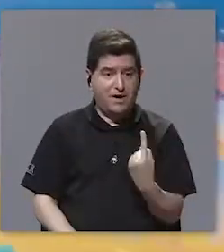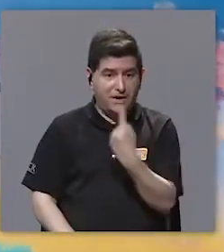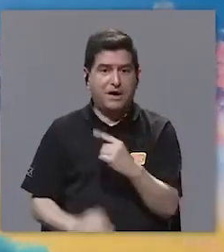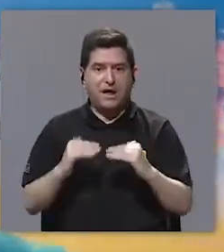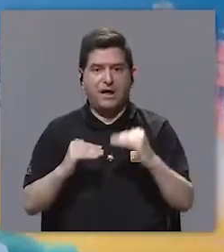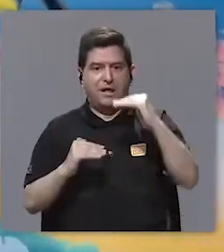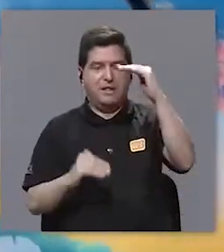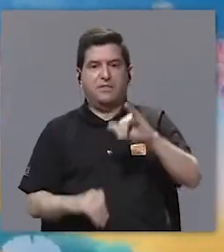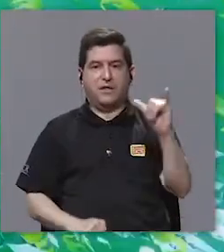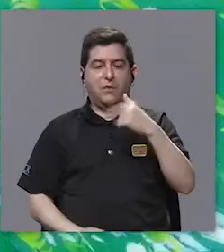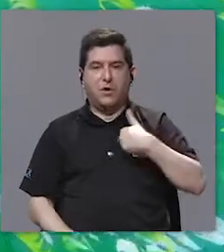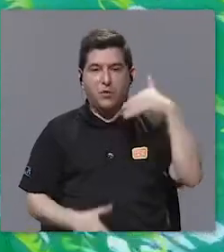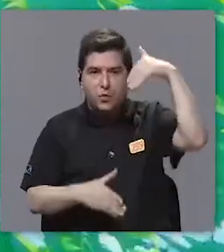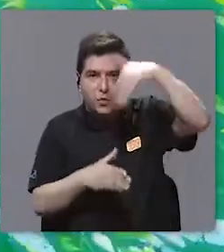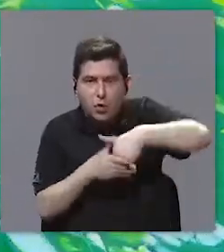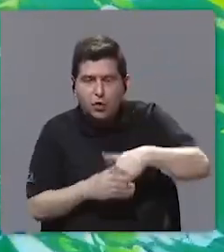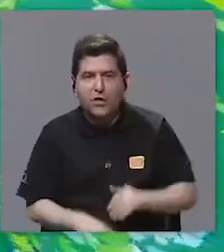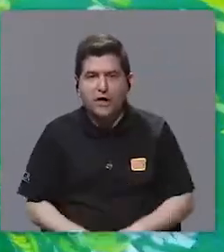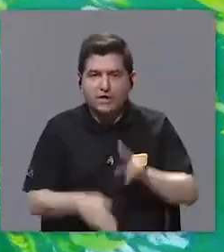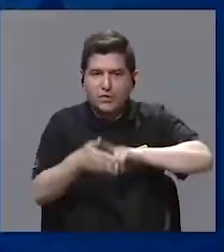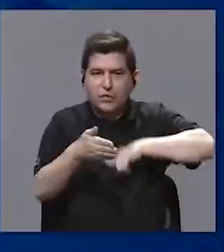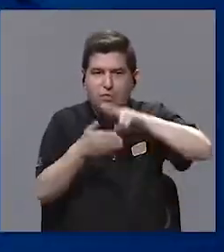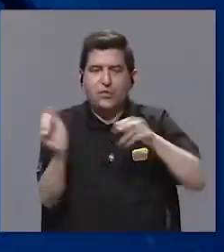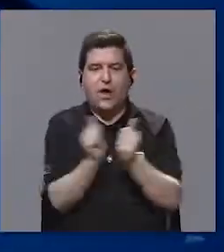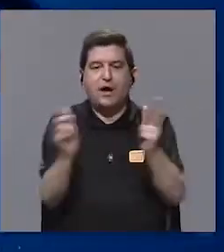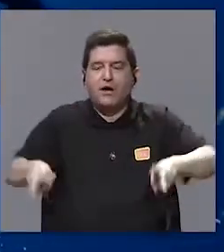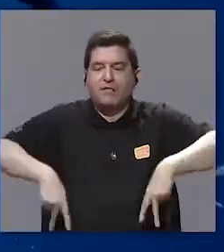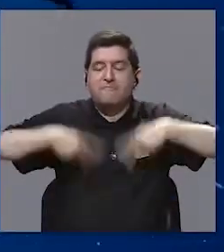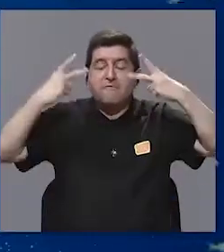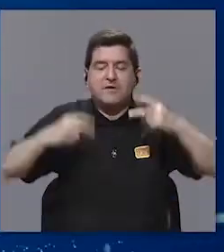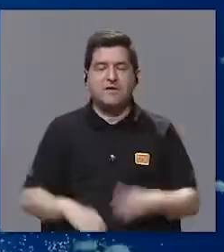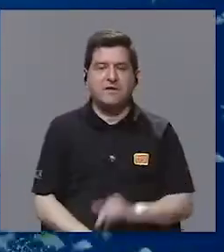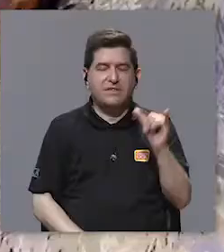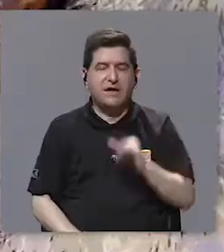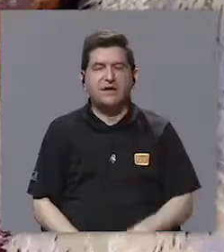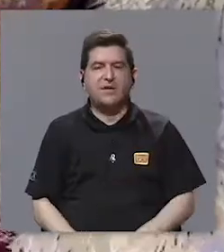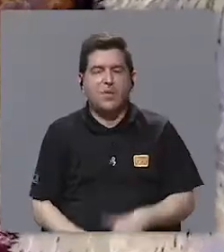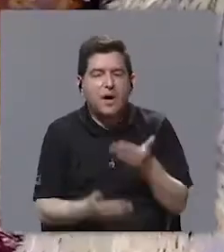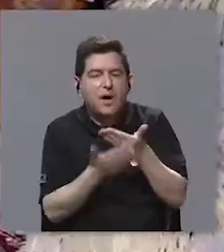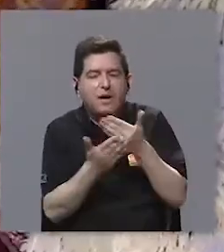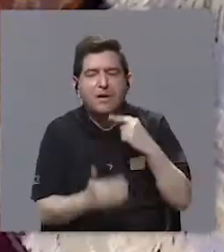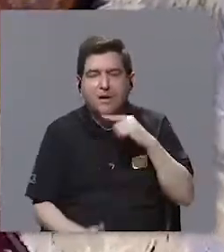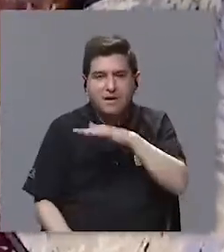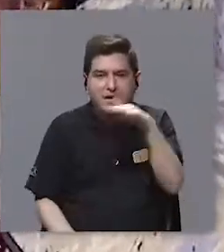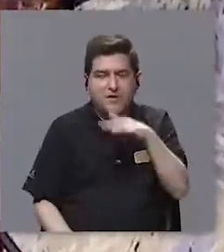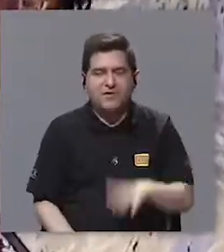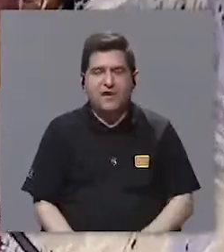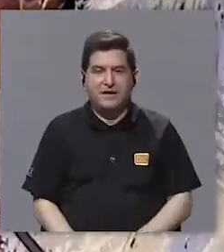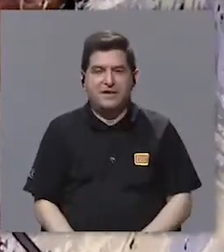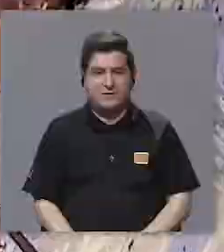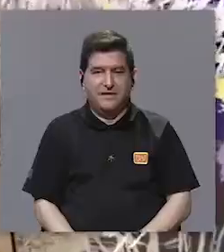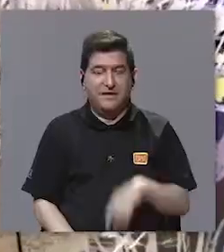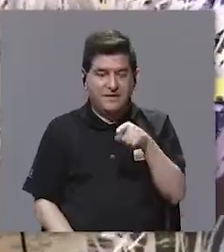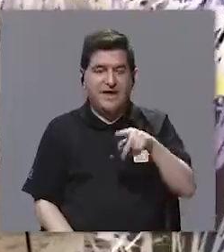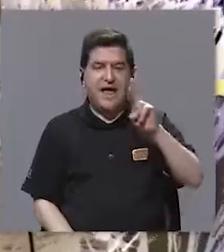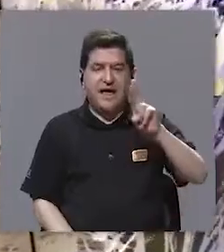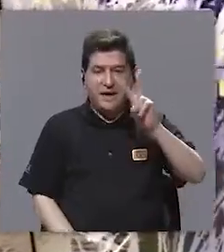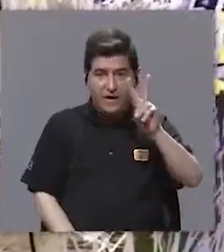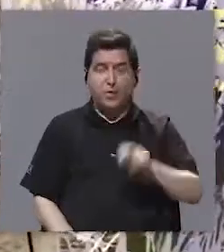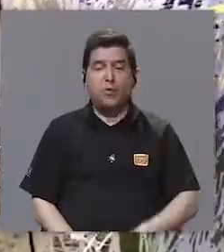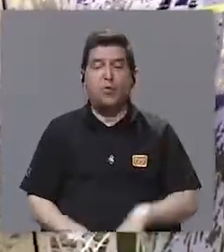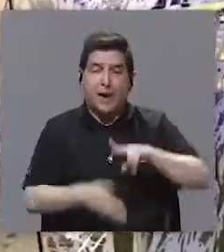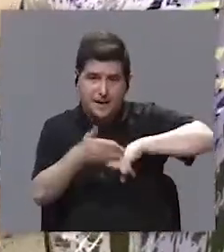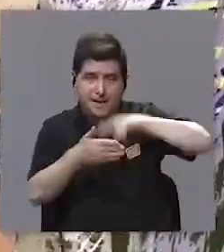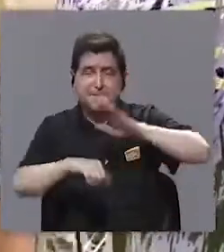cada uno de sus niveles es como estar dentro de una pintura biblia también existen simuladores de realidad virtual con los que podemos